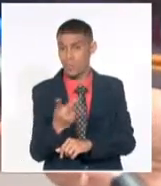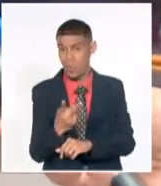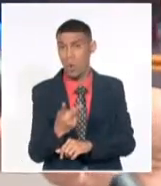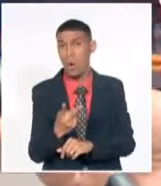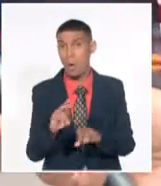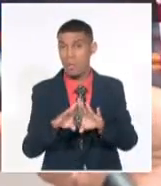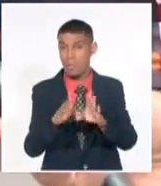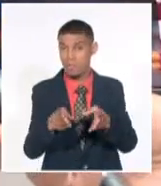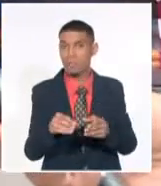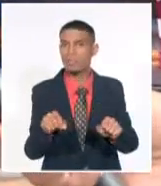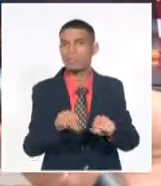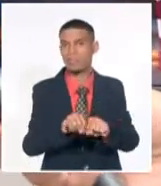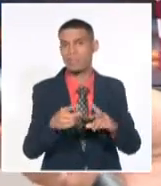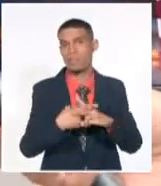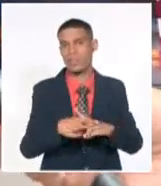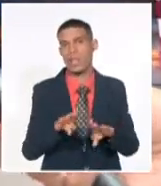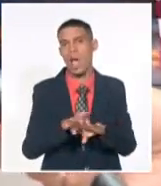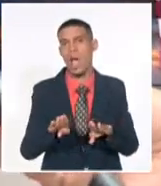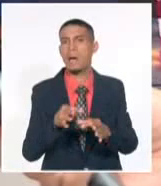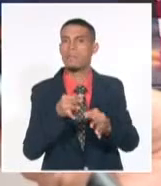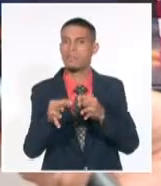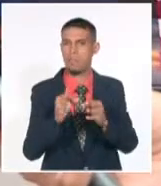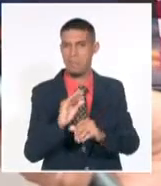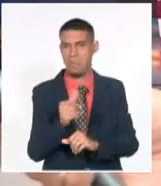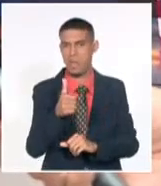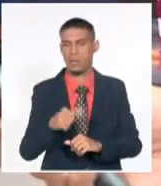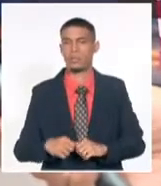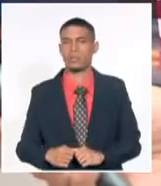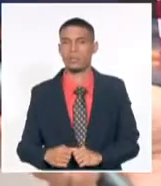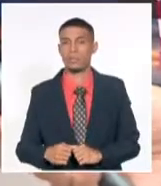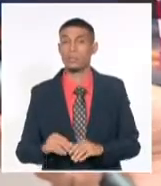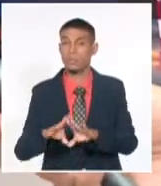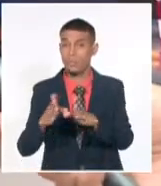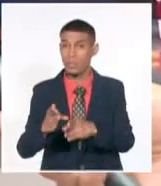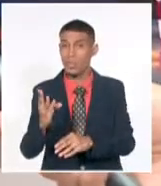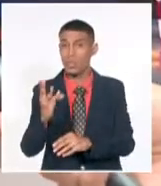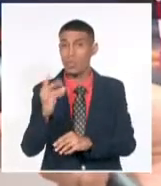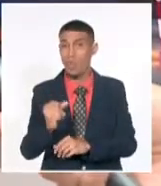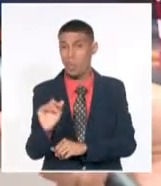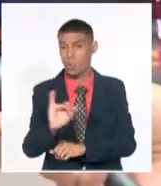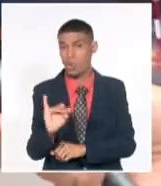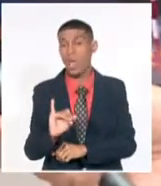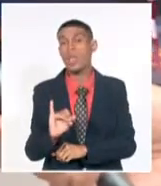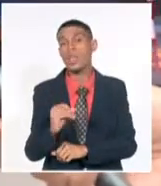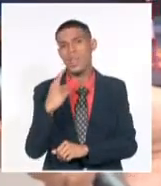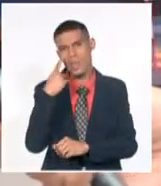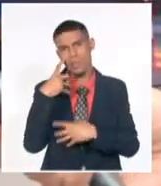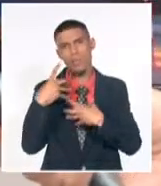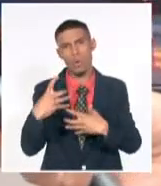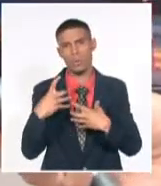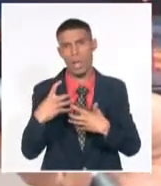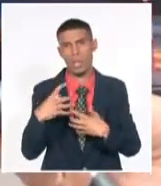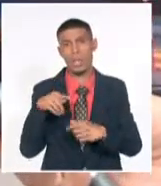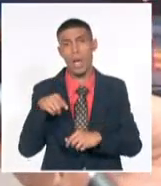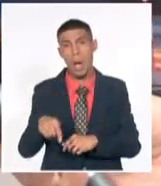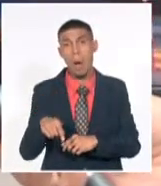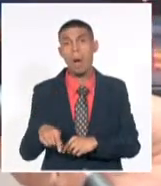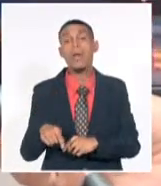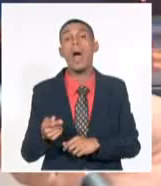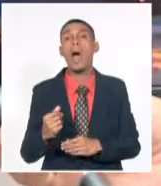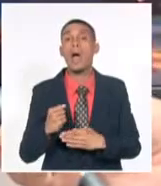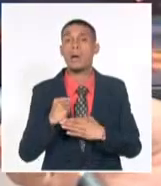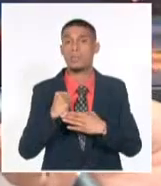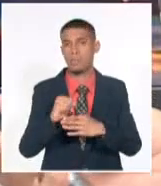que es importante la unidad número seis sobre todo que es una unidad estable de las más nuevas que tenemos el sistema que esté entregando energía y